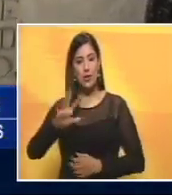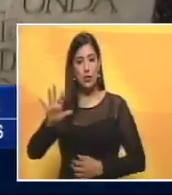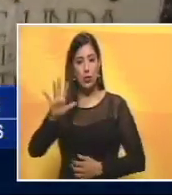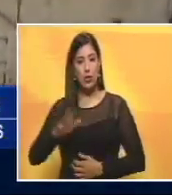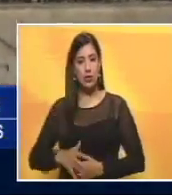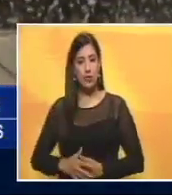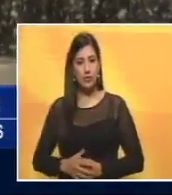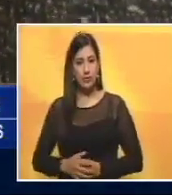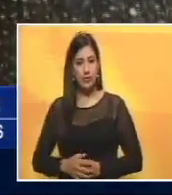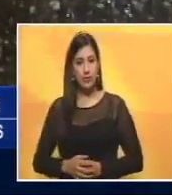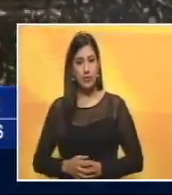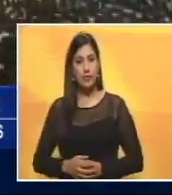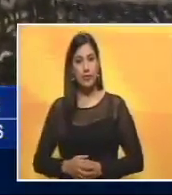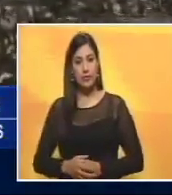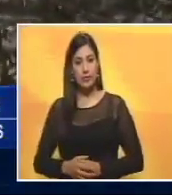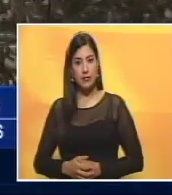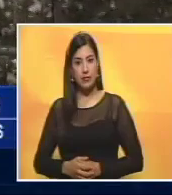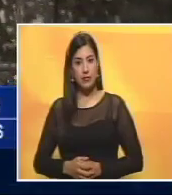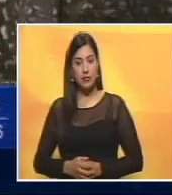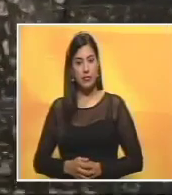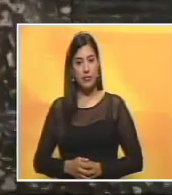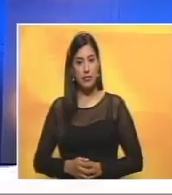Venezuela.